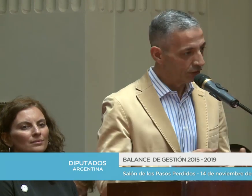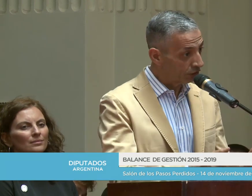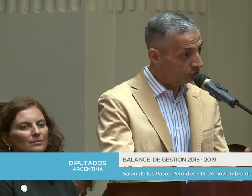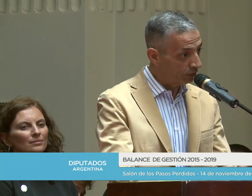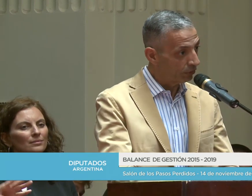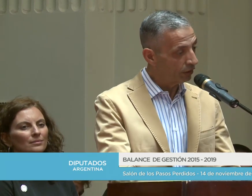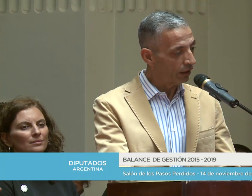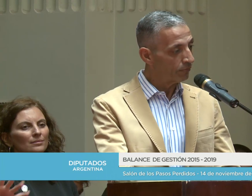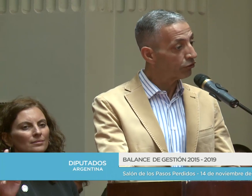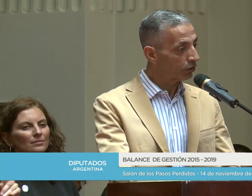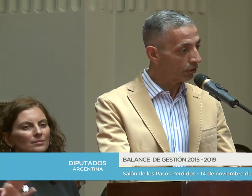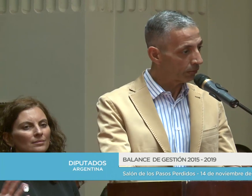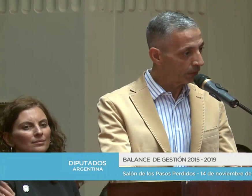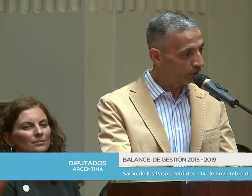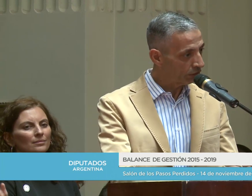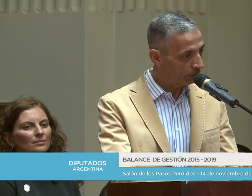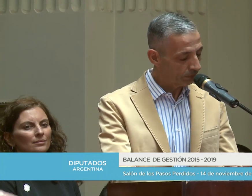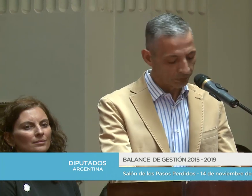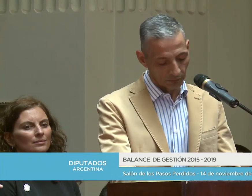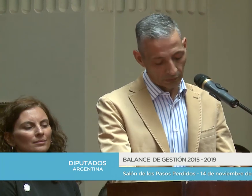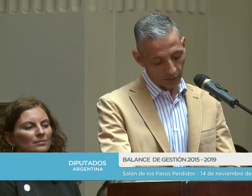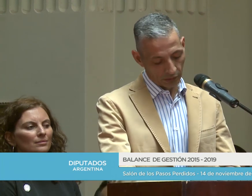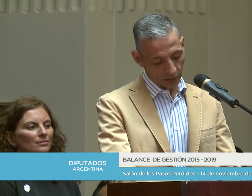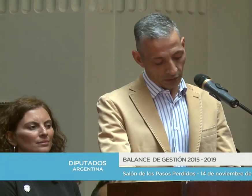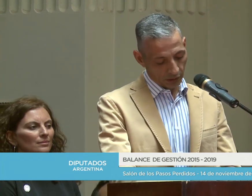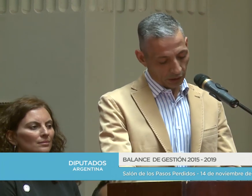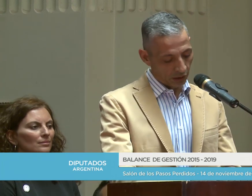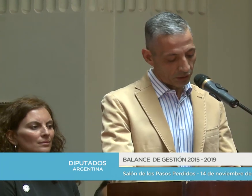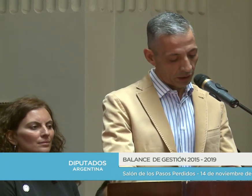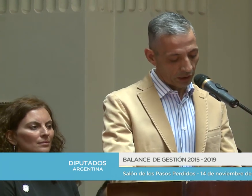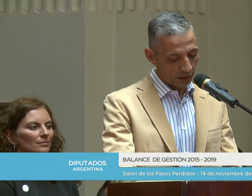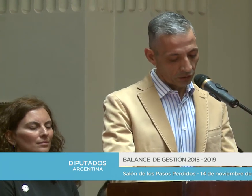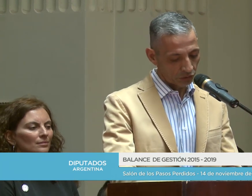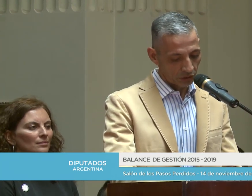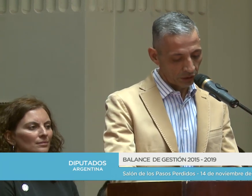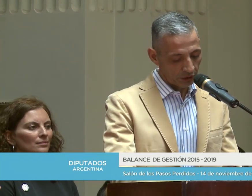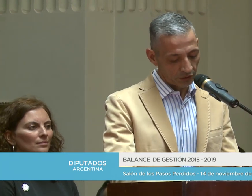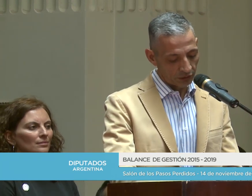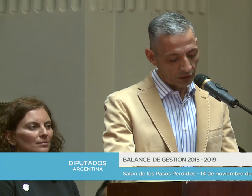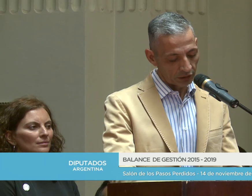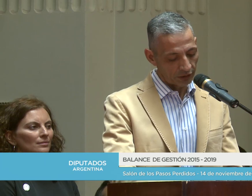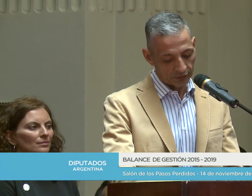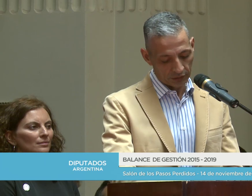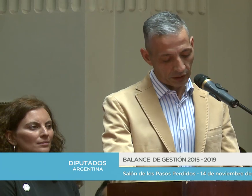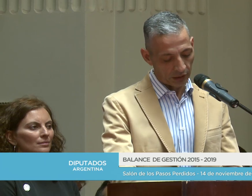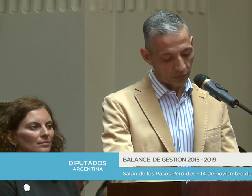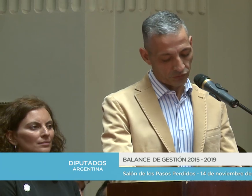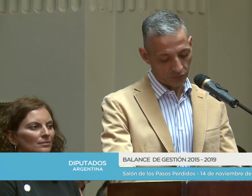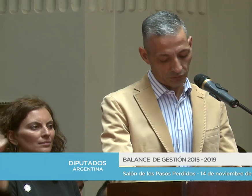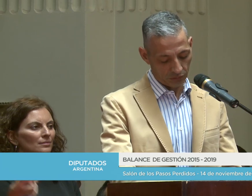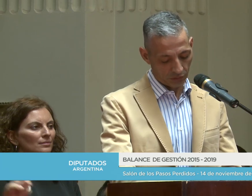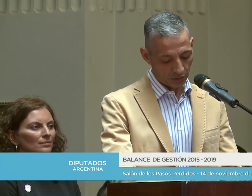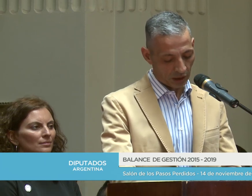Así nos conocimos y el mayor de los respetos, Guille. Creo que nosotros los dirigentes sindicales